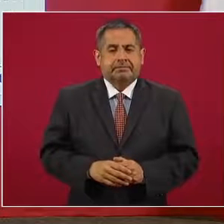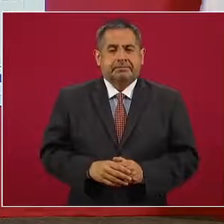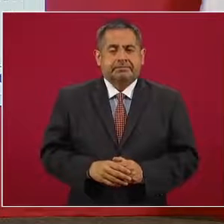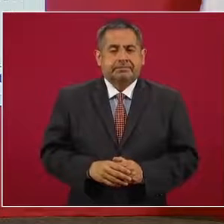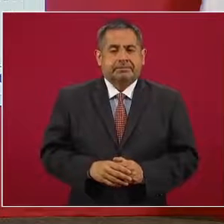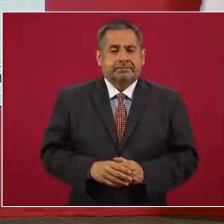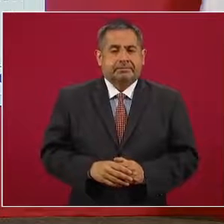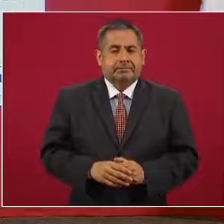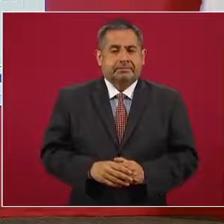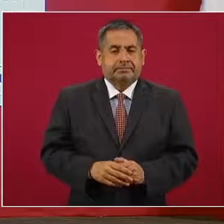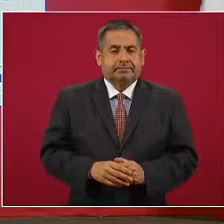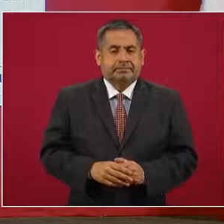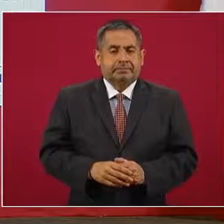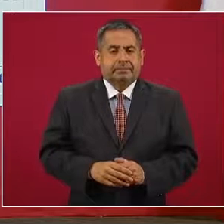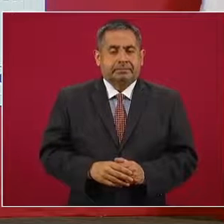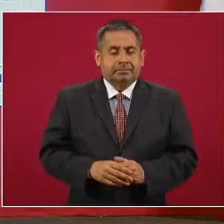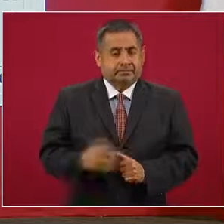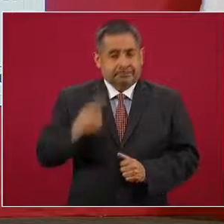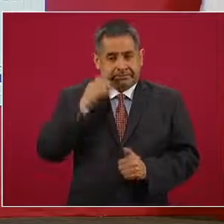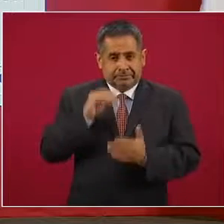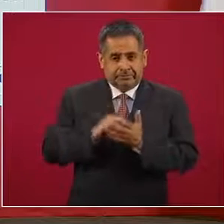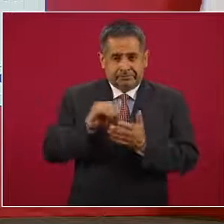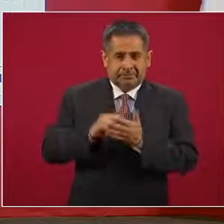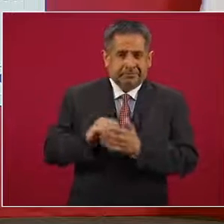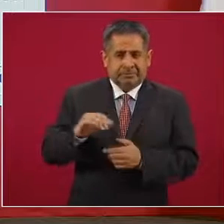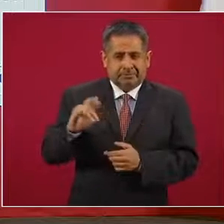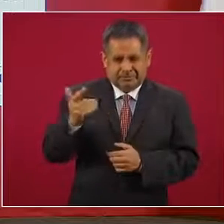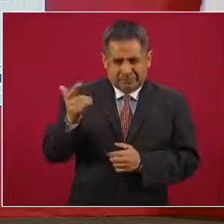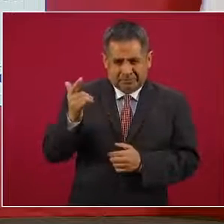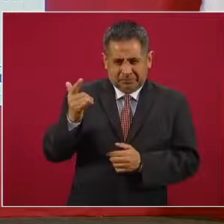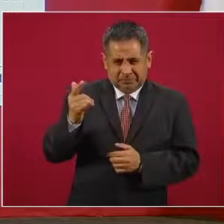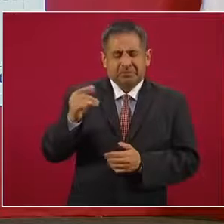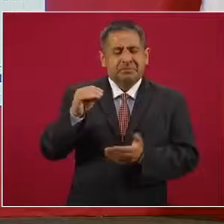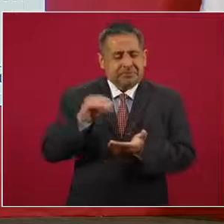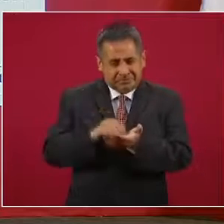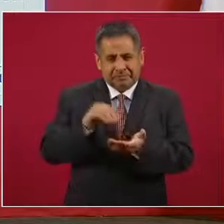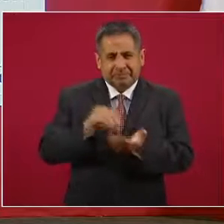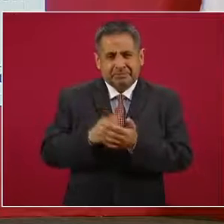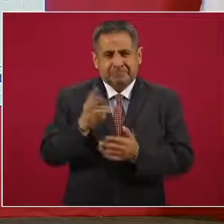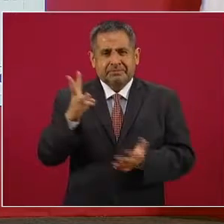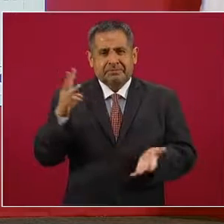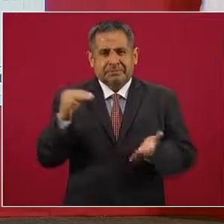Y todavía en julio perdemos 3.000.